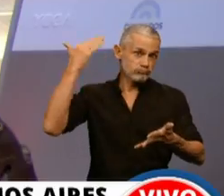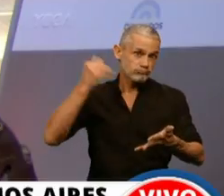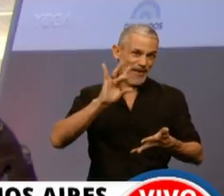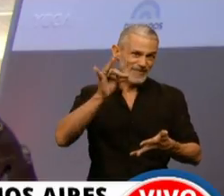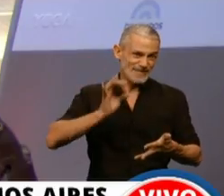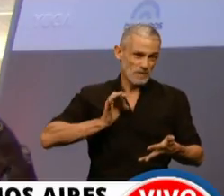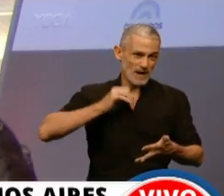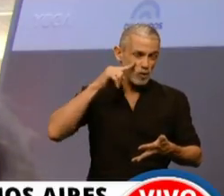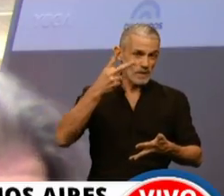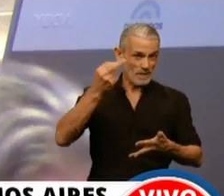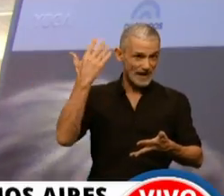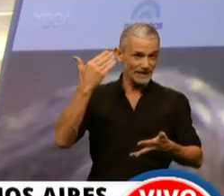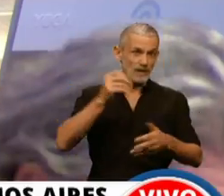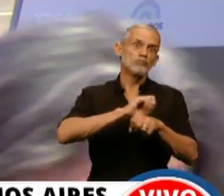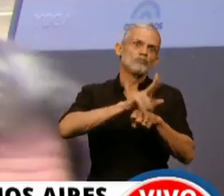pandemia